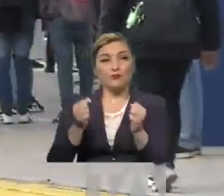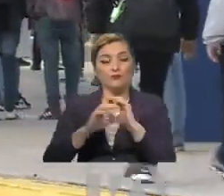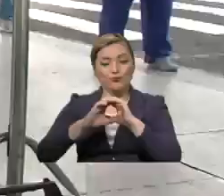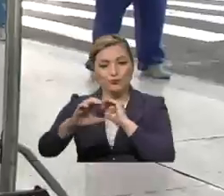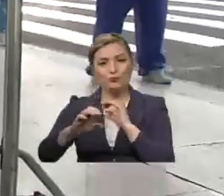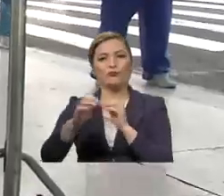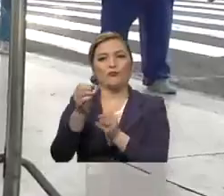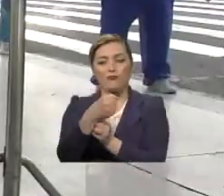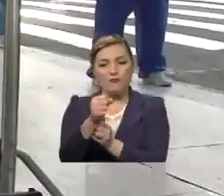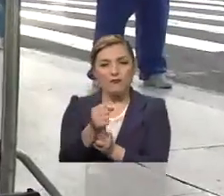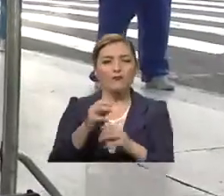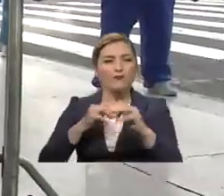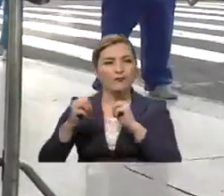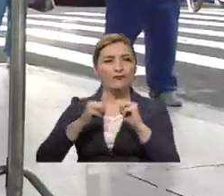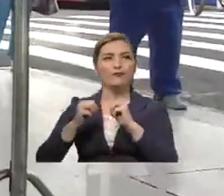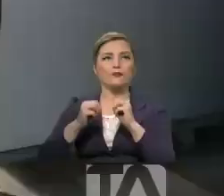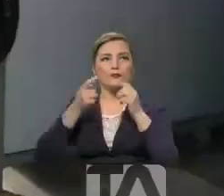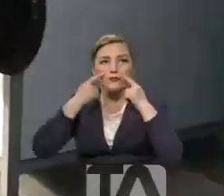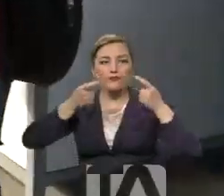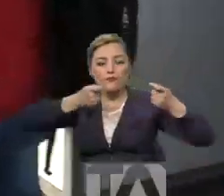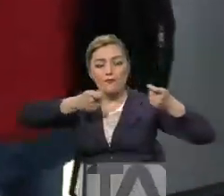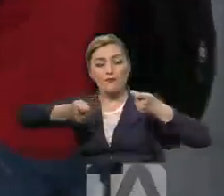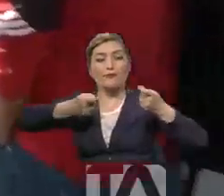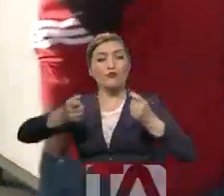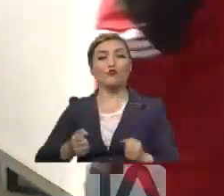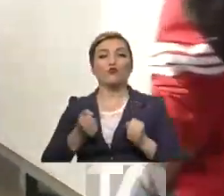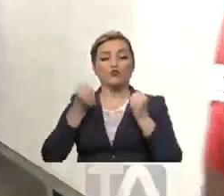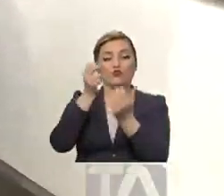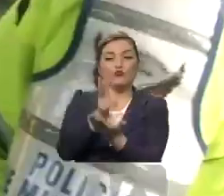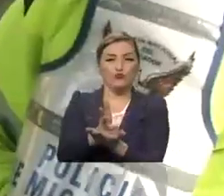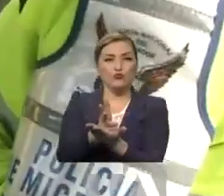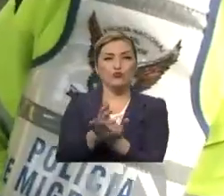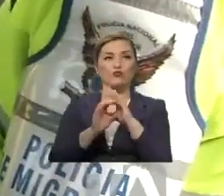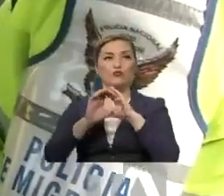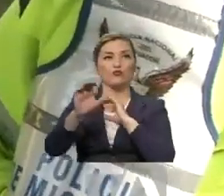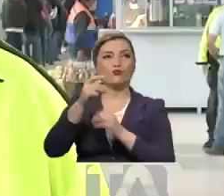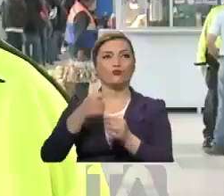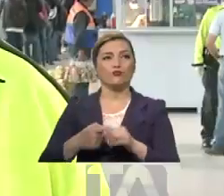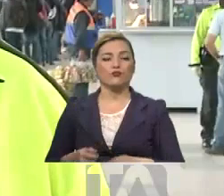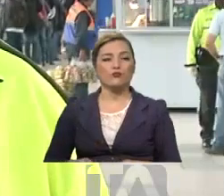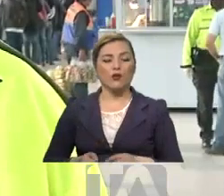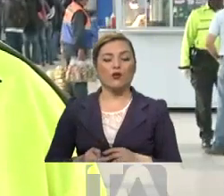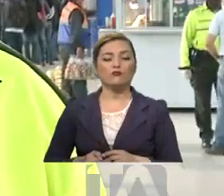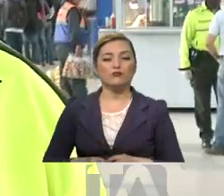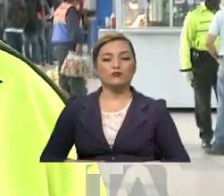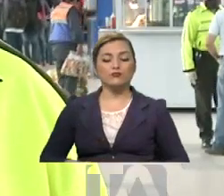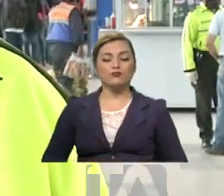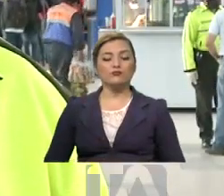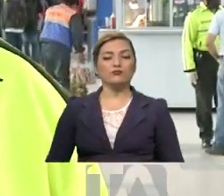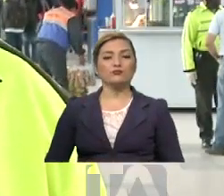público, empezó a realizar operativos intensificados en las estaciones de buses de la capital. Para evitar que